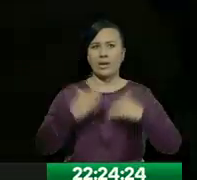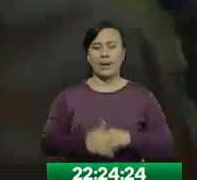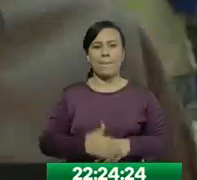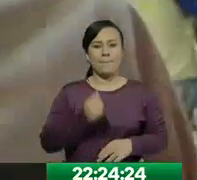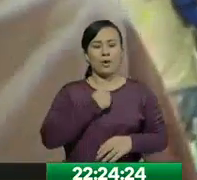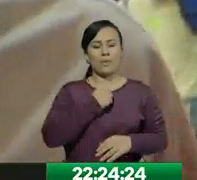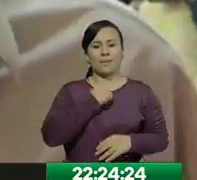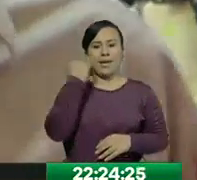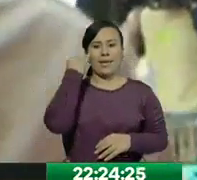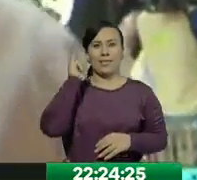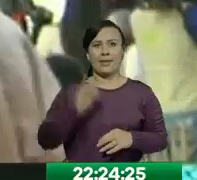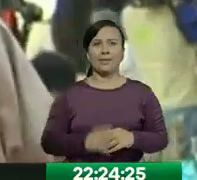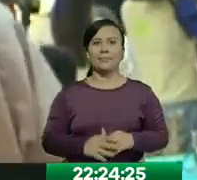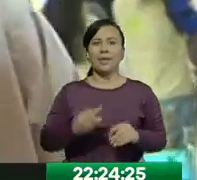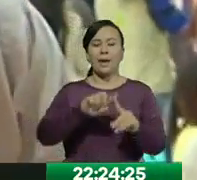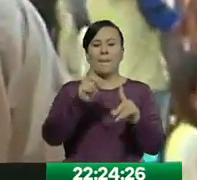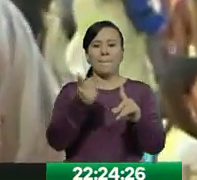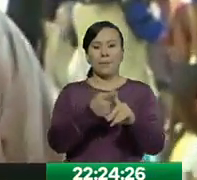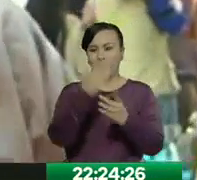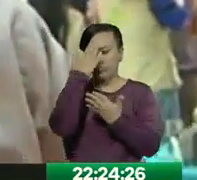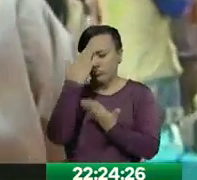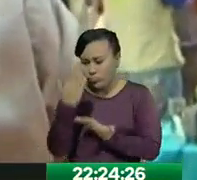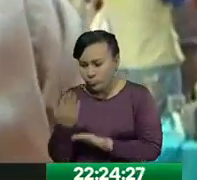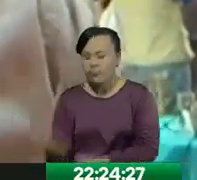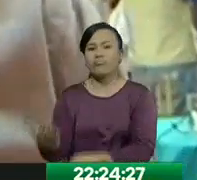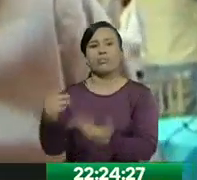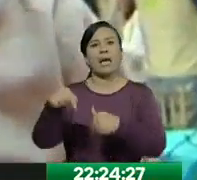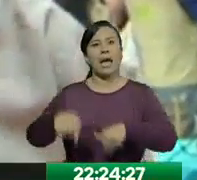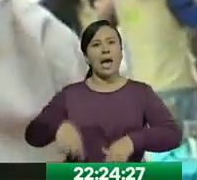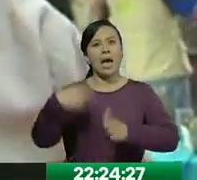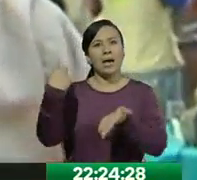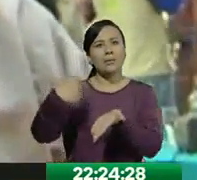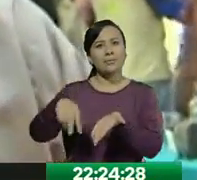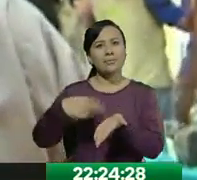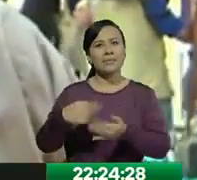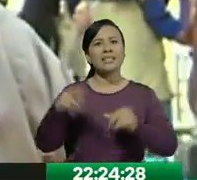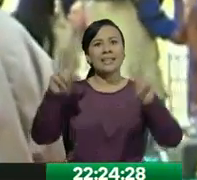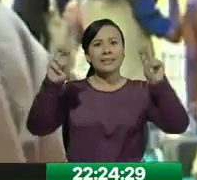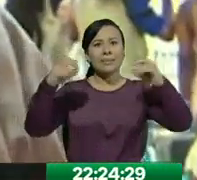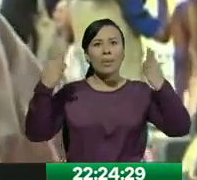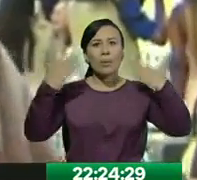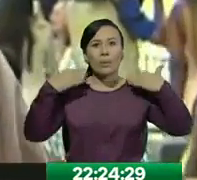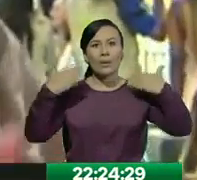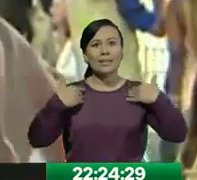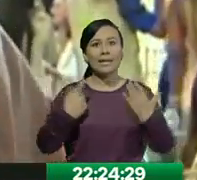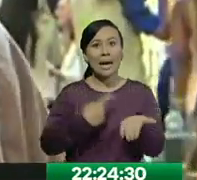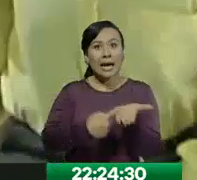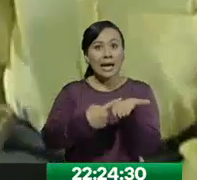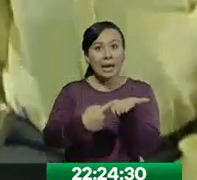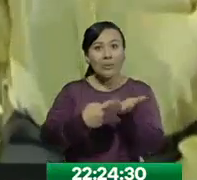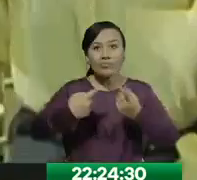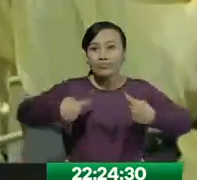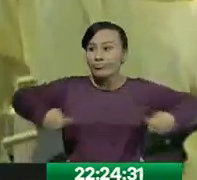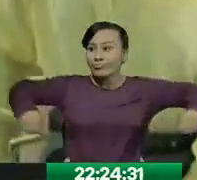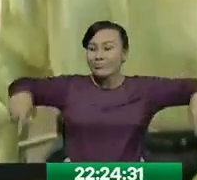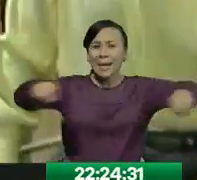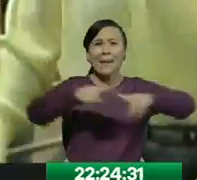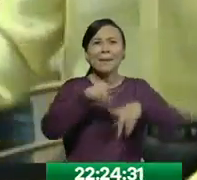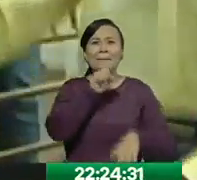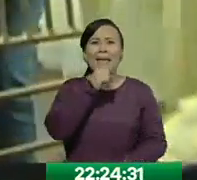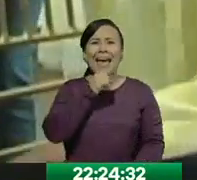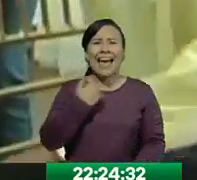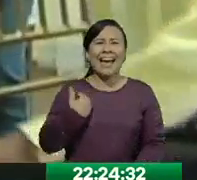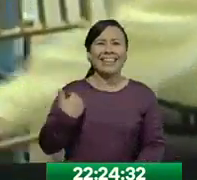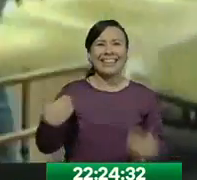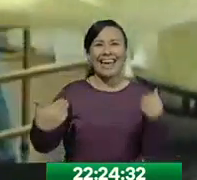nuestro primero rendir un homenaje merecidísimo a nuestra ciudad es su fiesta de fecundación y luego reunirnos todos los viejos lugares que